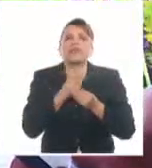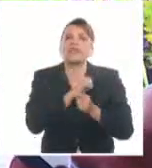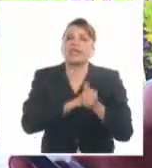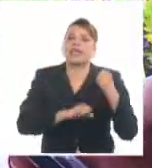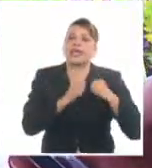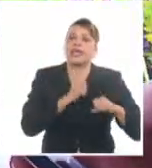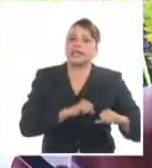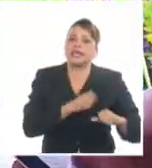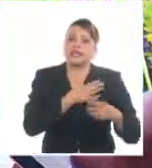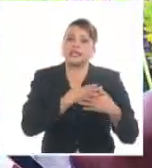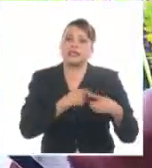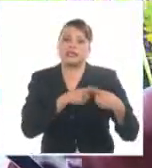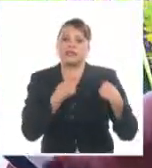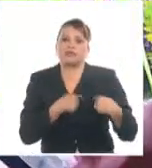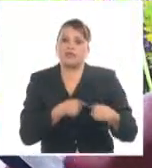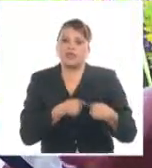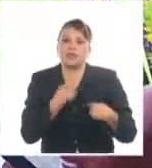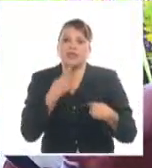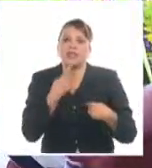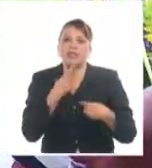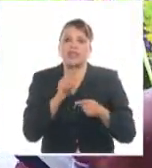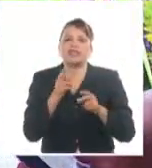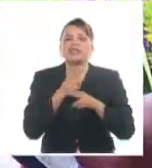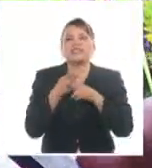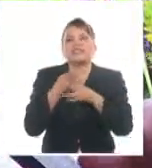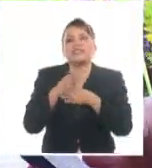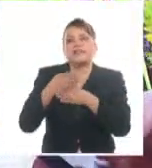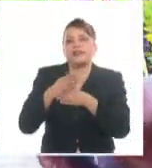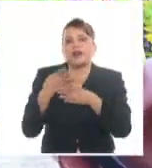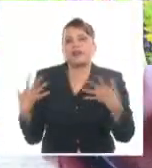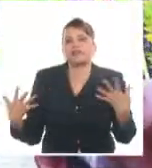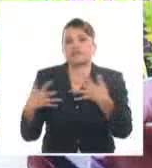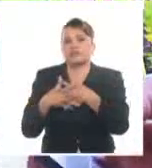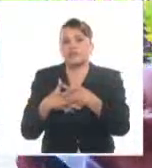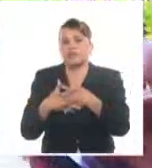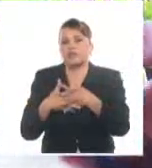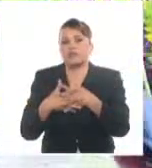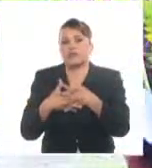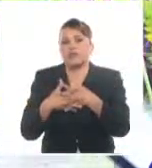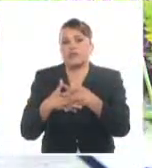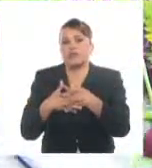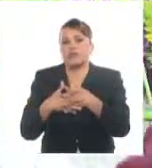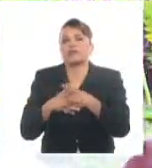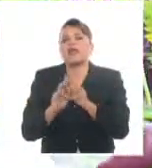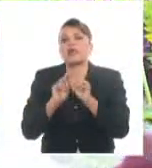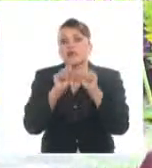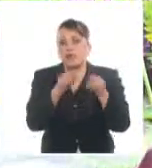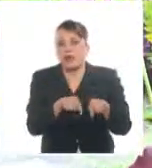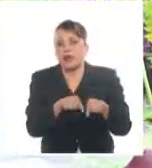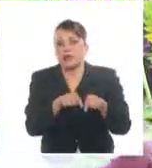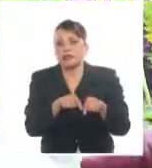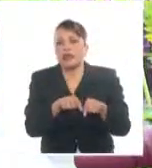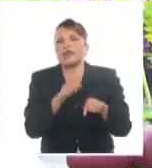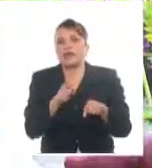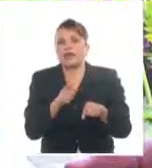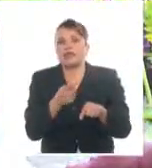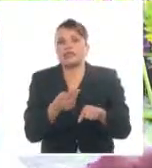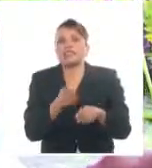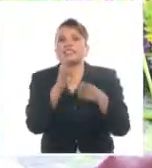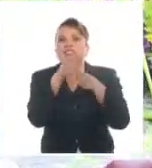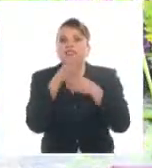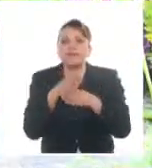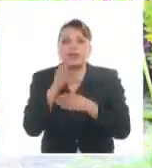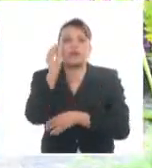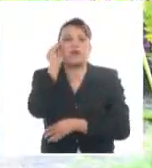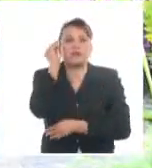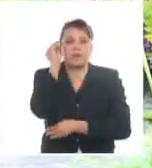patriotismo, herir ese concepto de unidad, porque ahí estaba la razón de ser de su